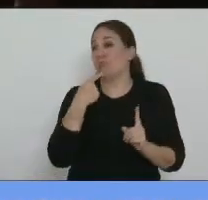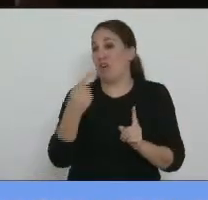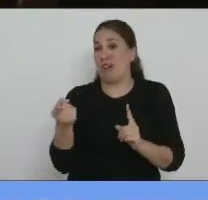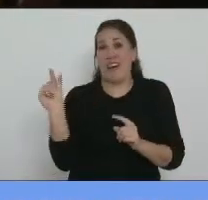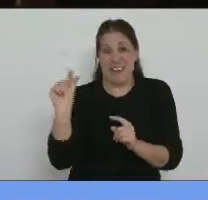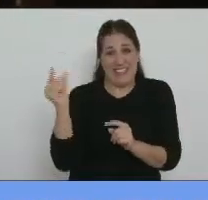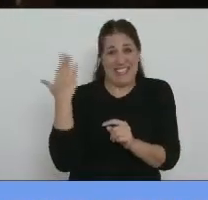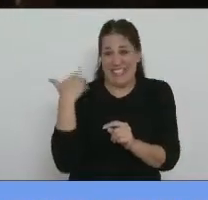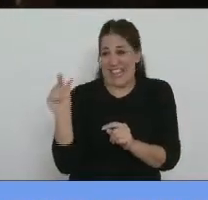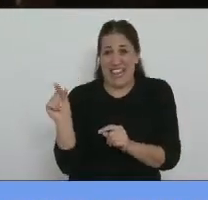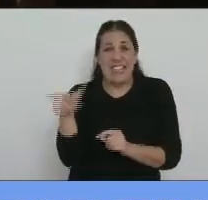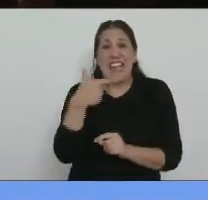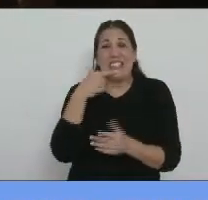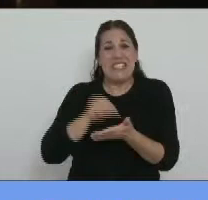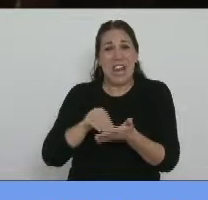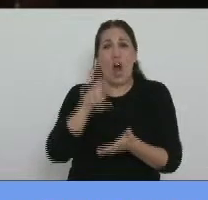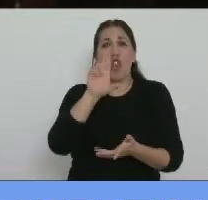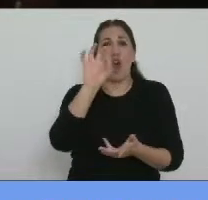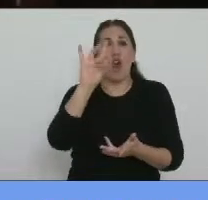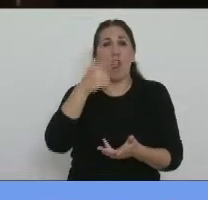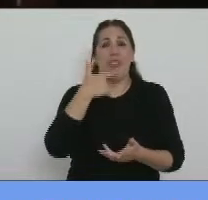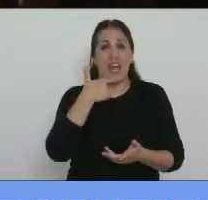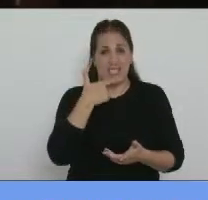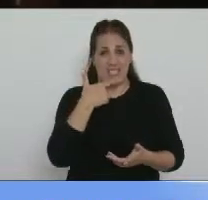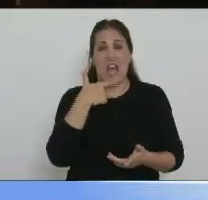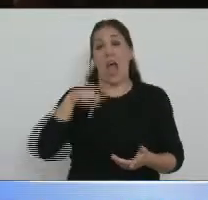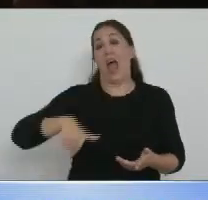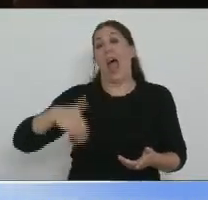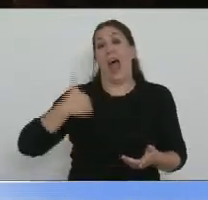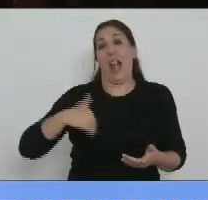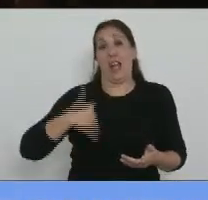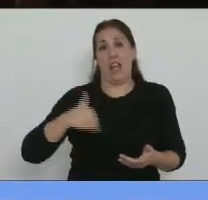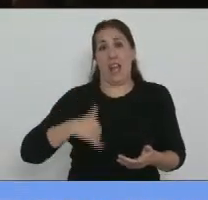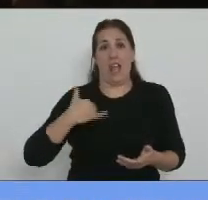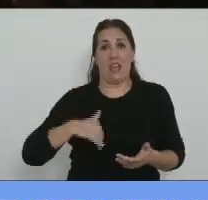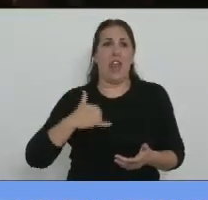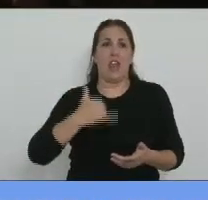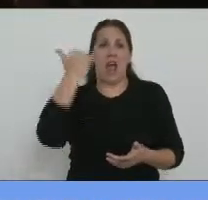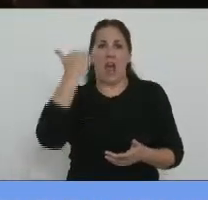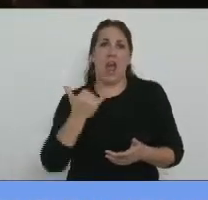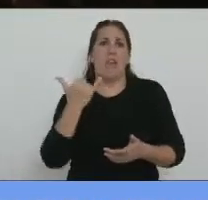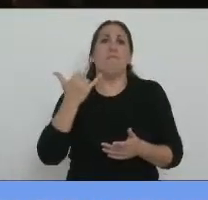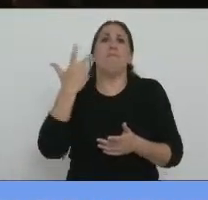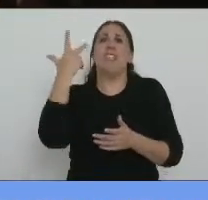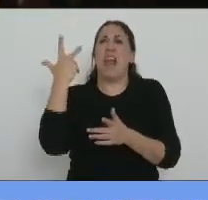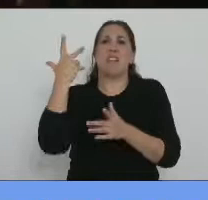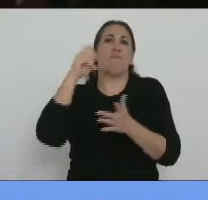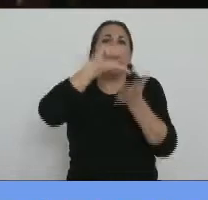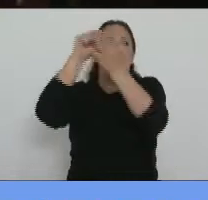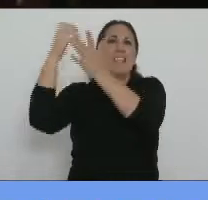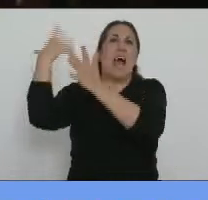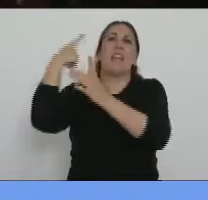roda la verdad que la argentina si bien nació de tres corrientes inmigratorias es es sin duda